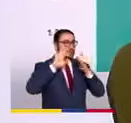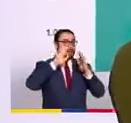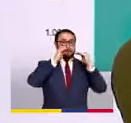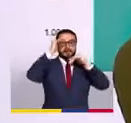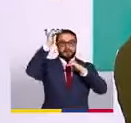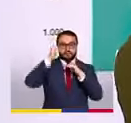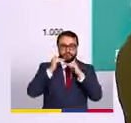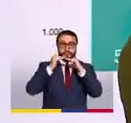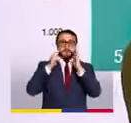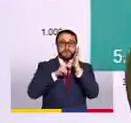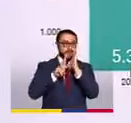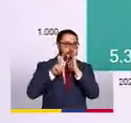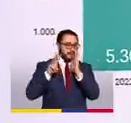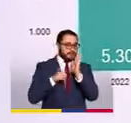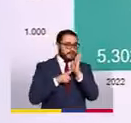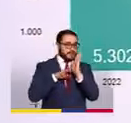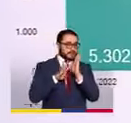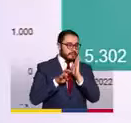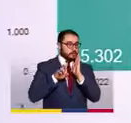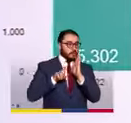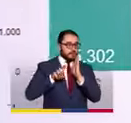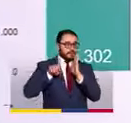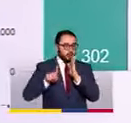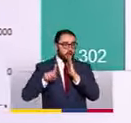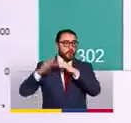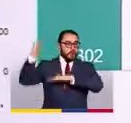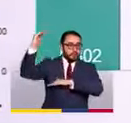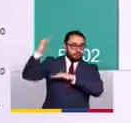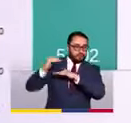4.691 2023,